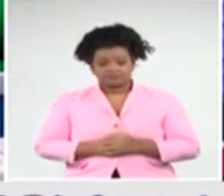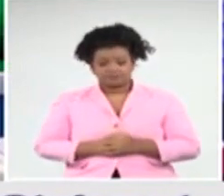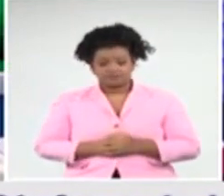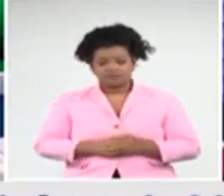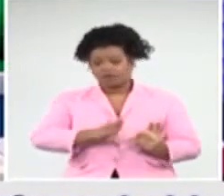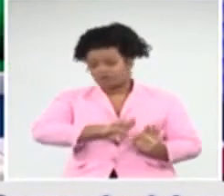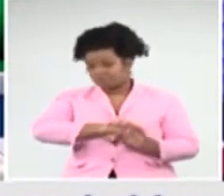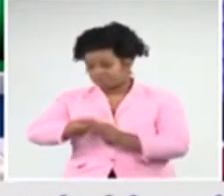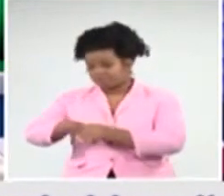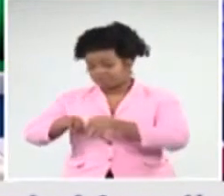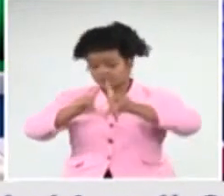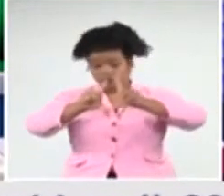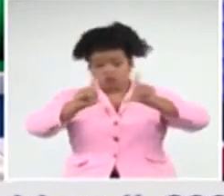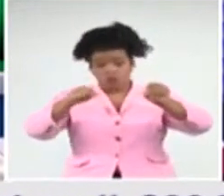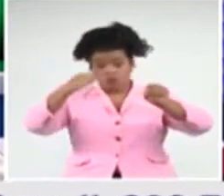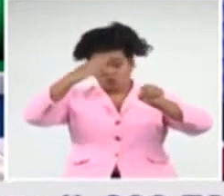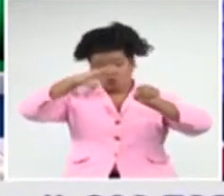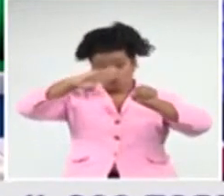con